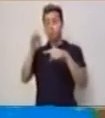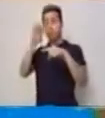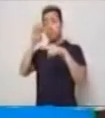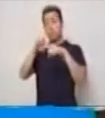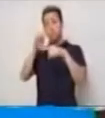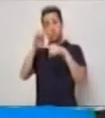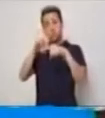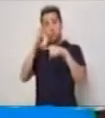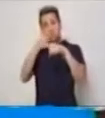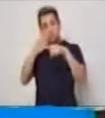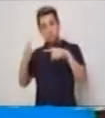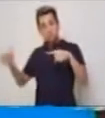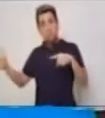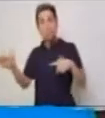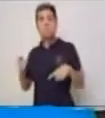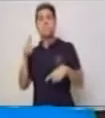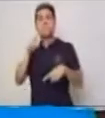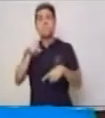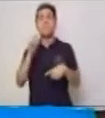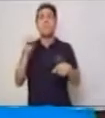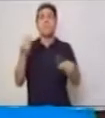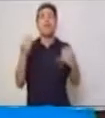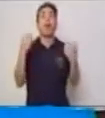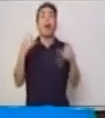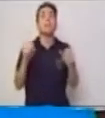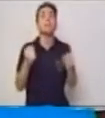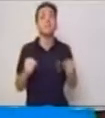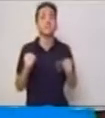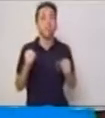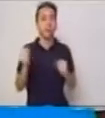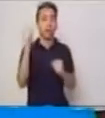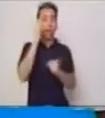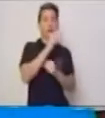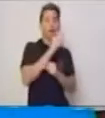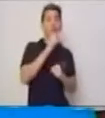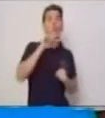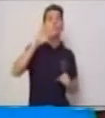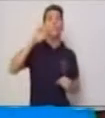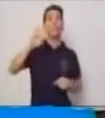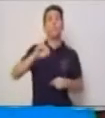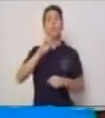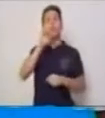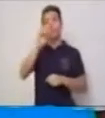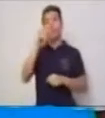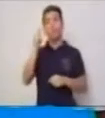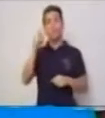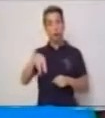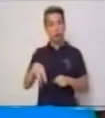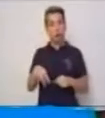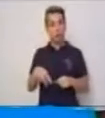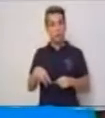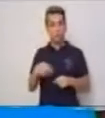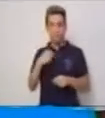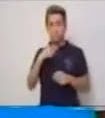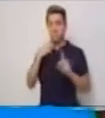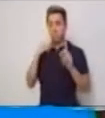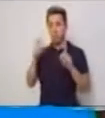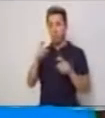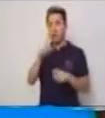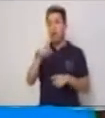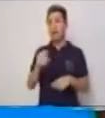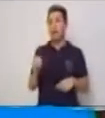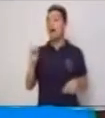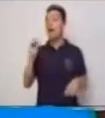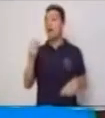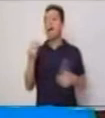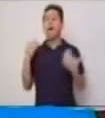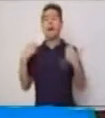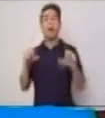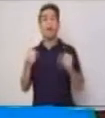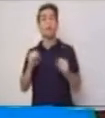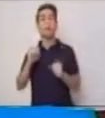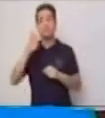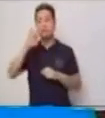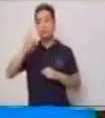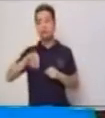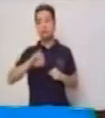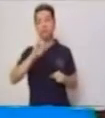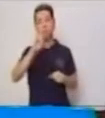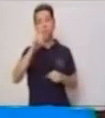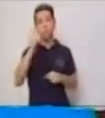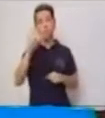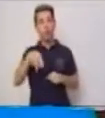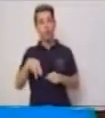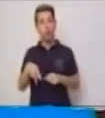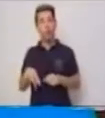hace mi sujeto, lo que hace Juan. Entonces pregunto, ¿qué hace Juan?